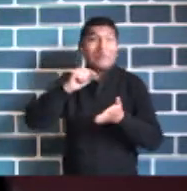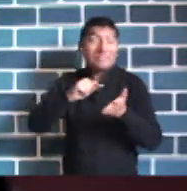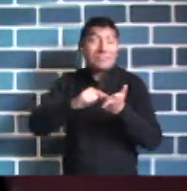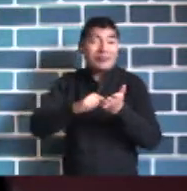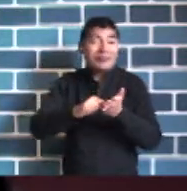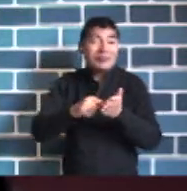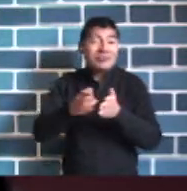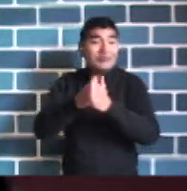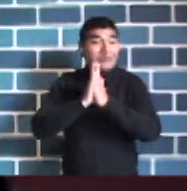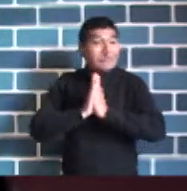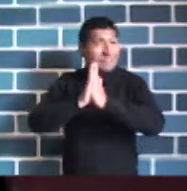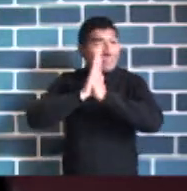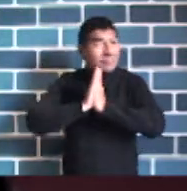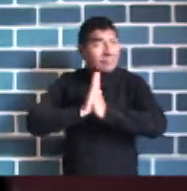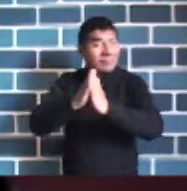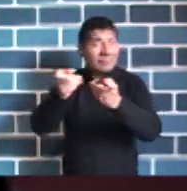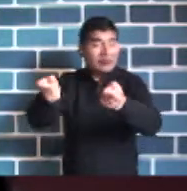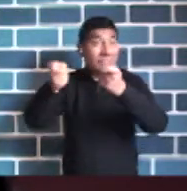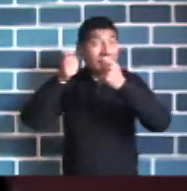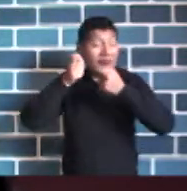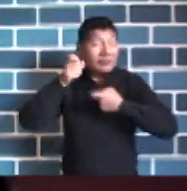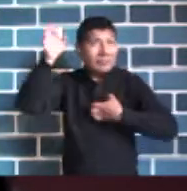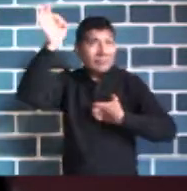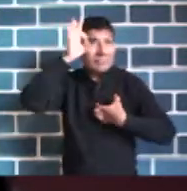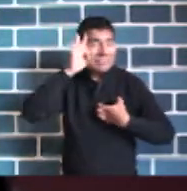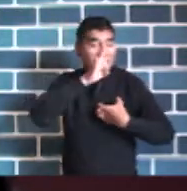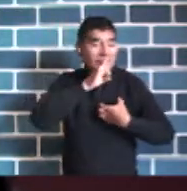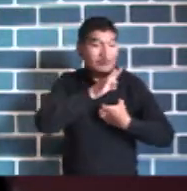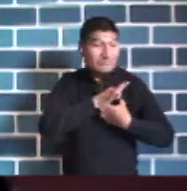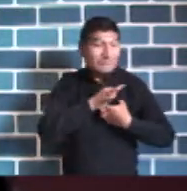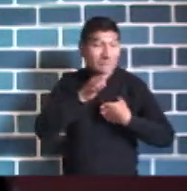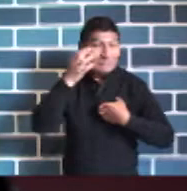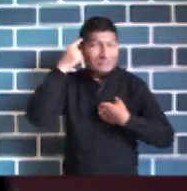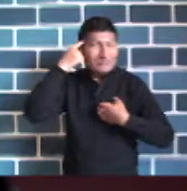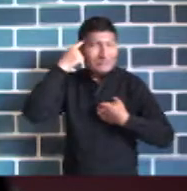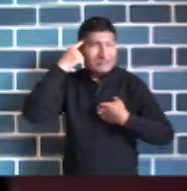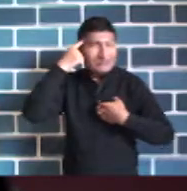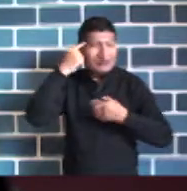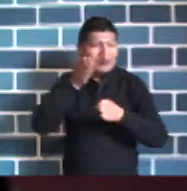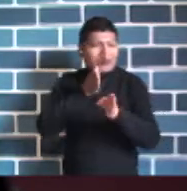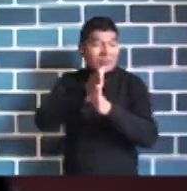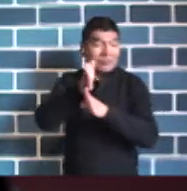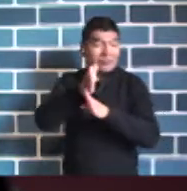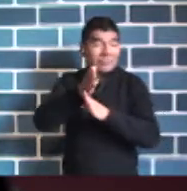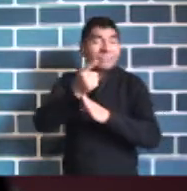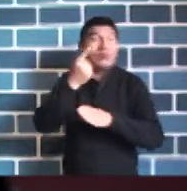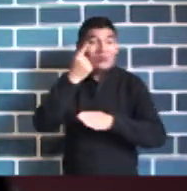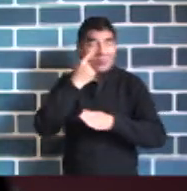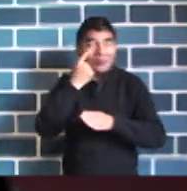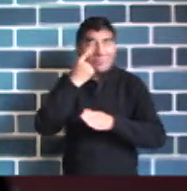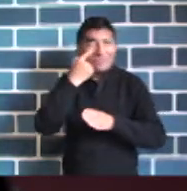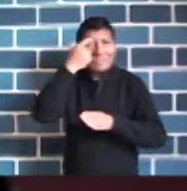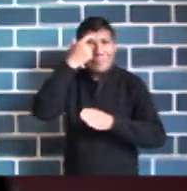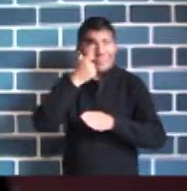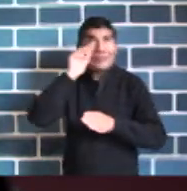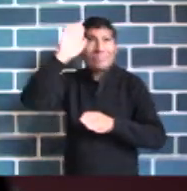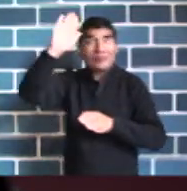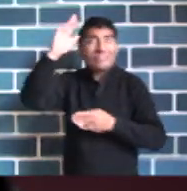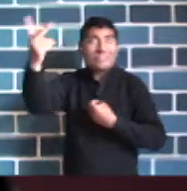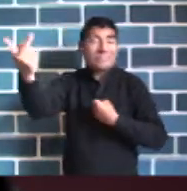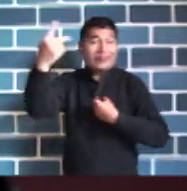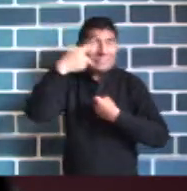nos regale a todos espíritu de discernimiento que nos haga capaces de reconocer su presencia